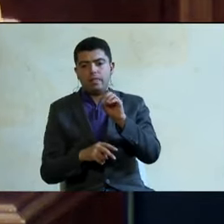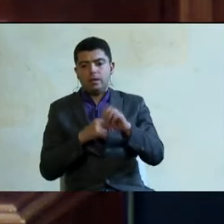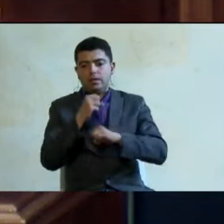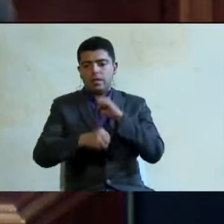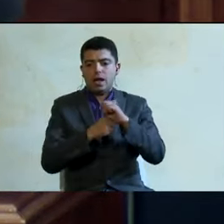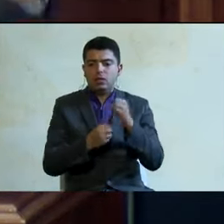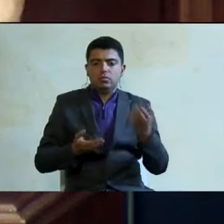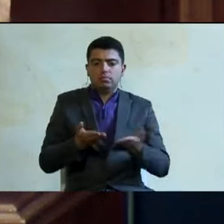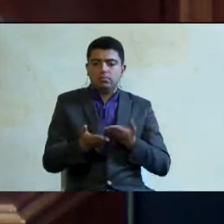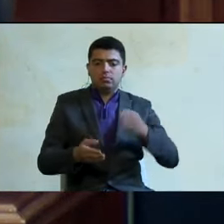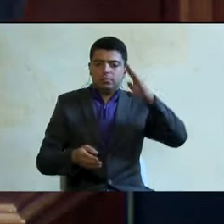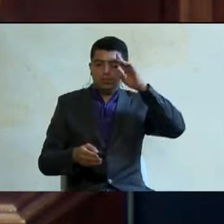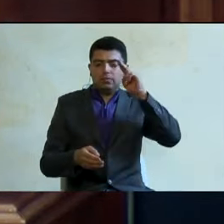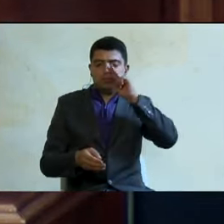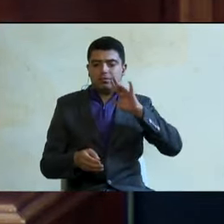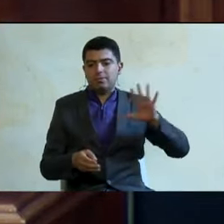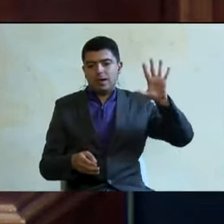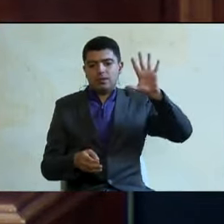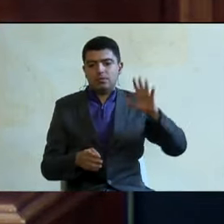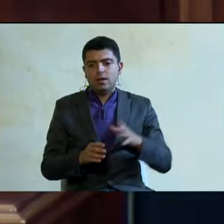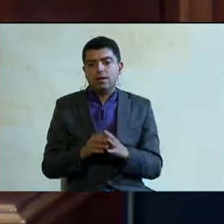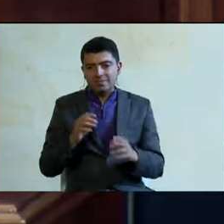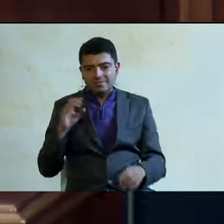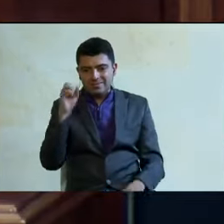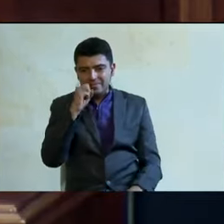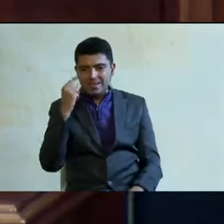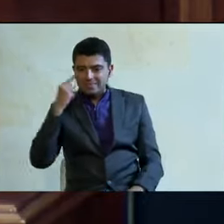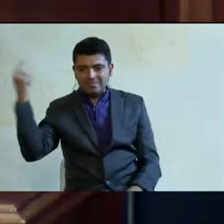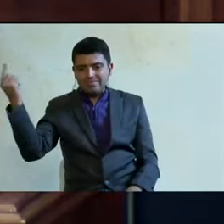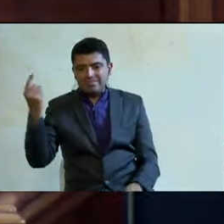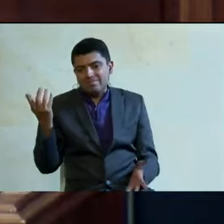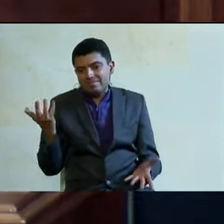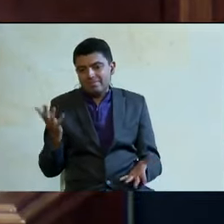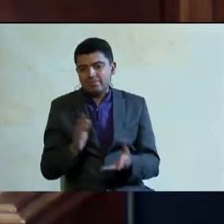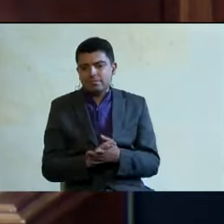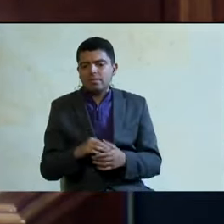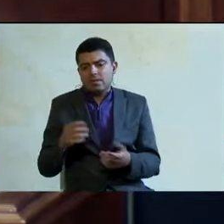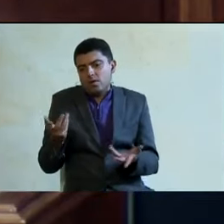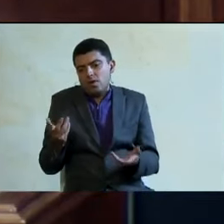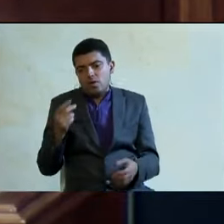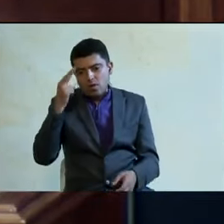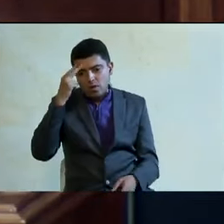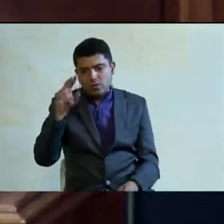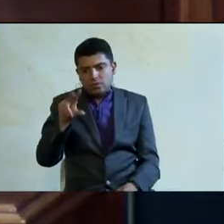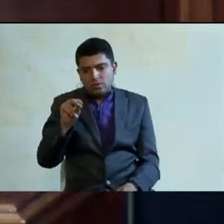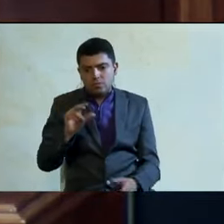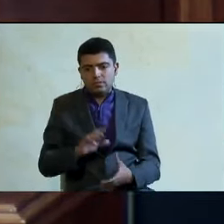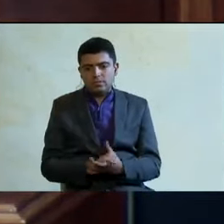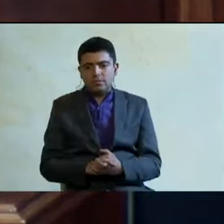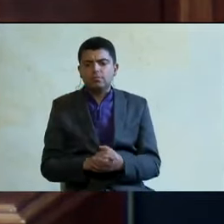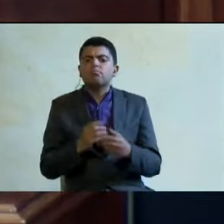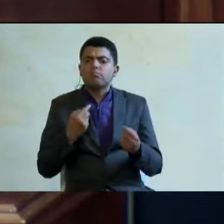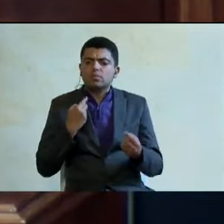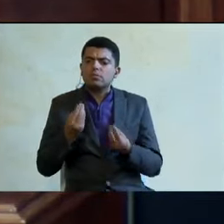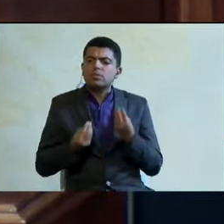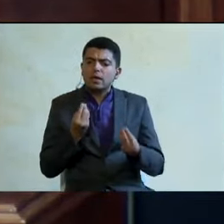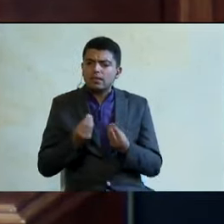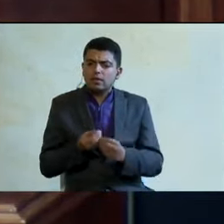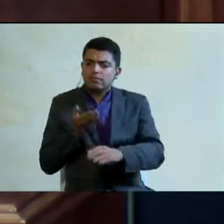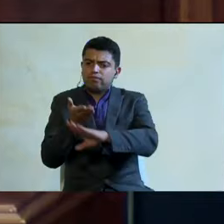no la generalidad es que no qué van a qué vamos a hacer los ponentes en la conciliación revisar esas